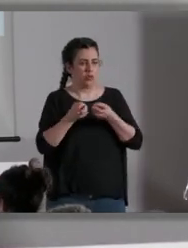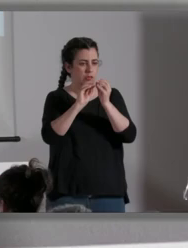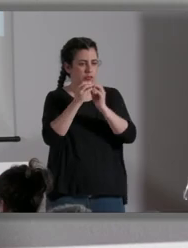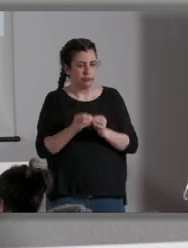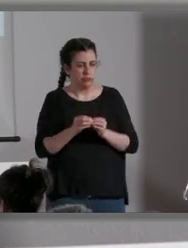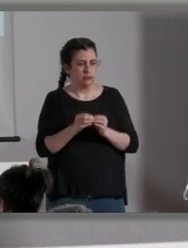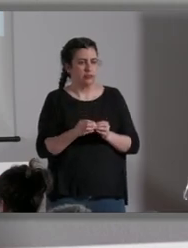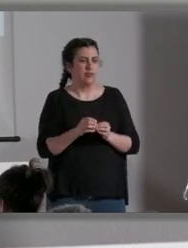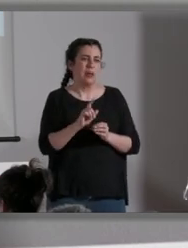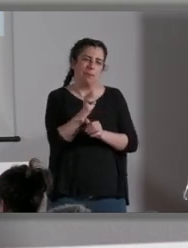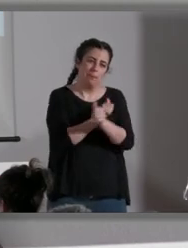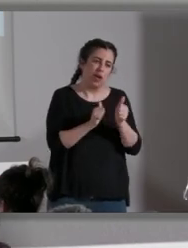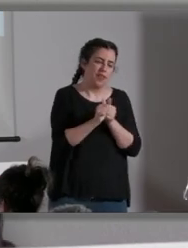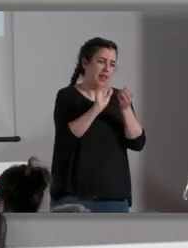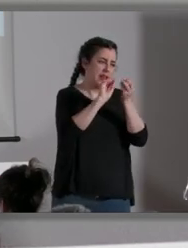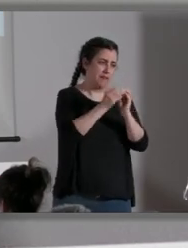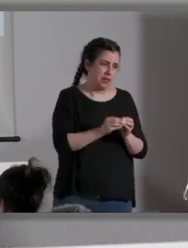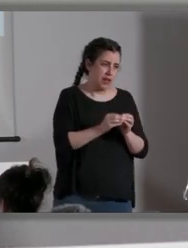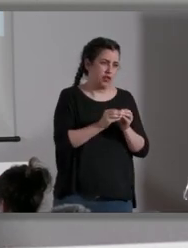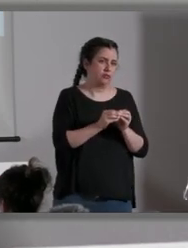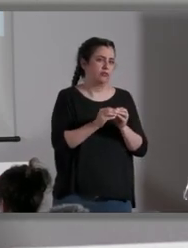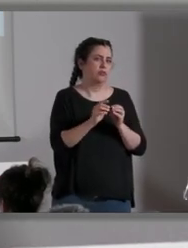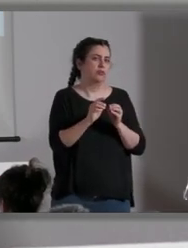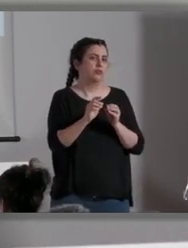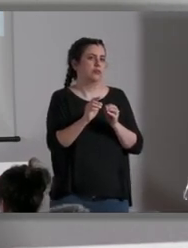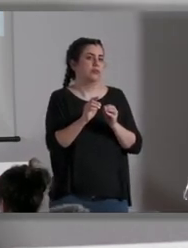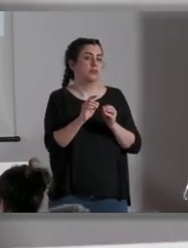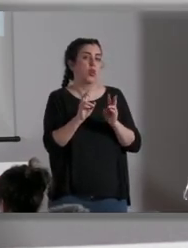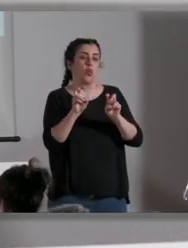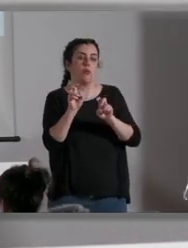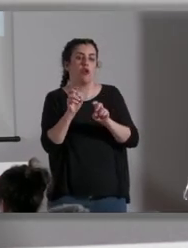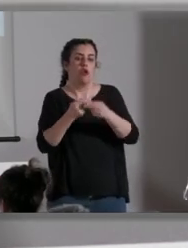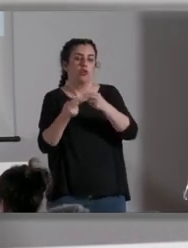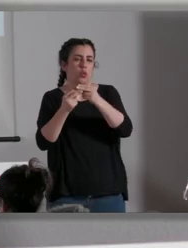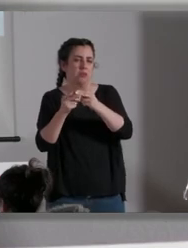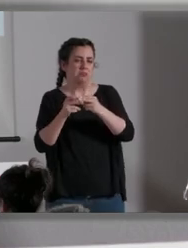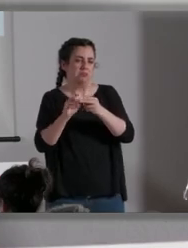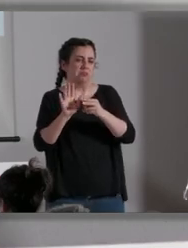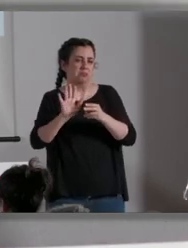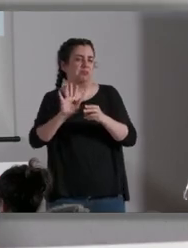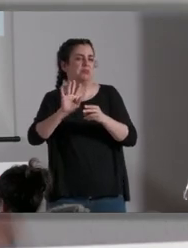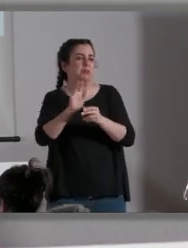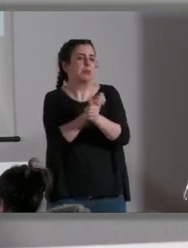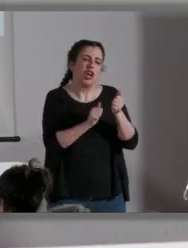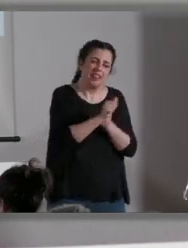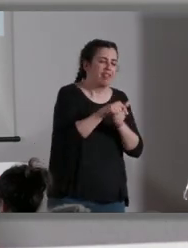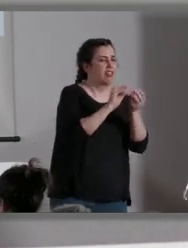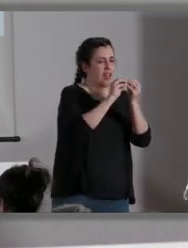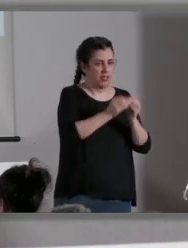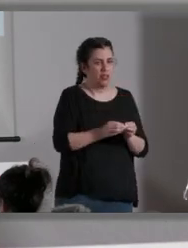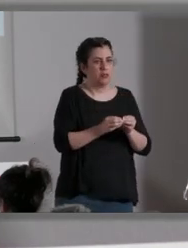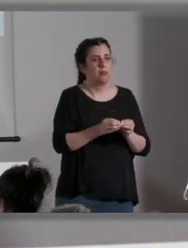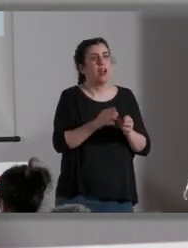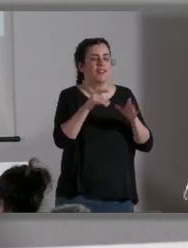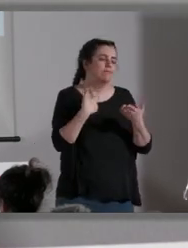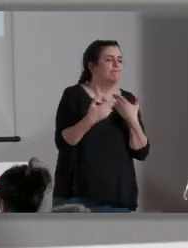antes que la creación de nueva vivienda, pero no es posible. Hablamos con todo el mundo,